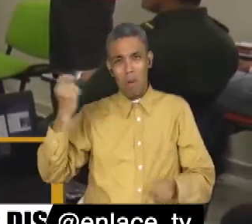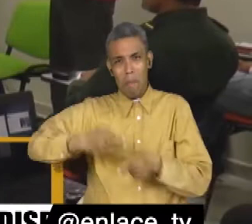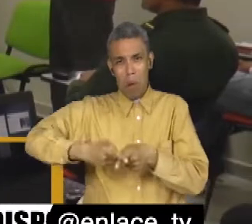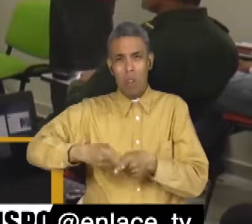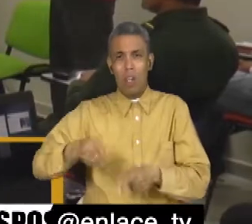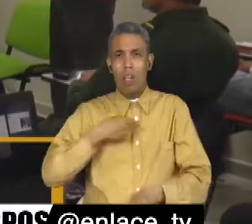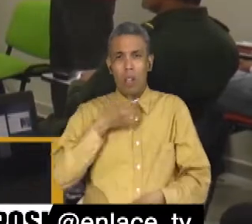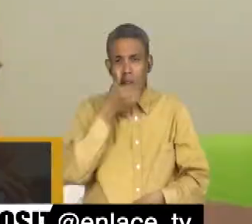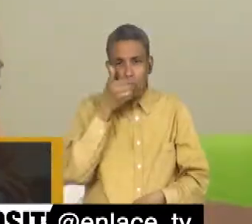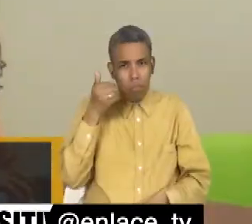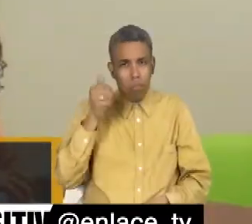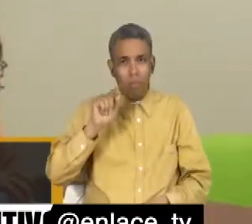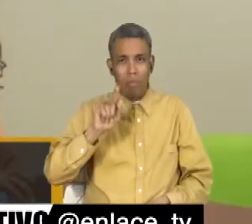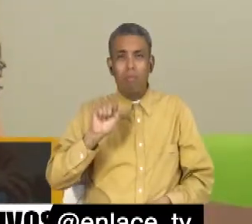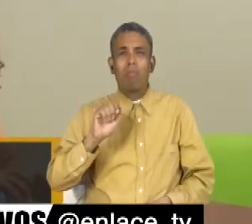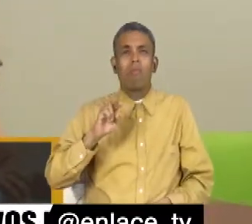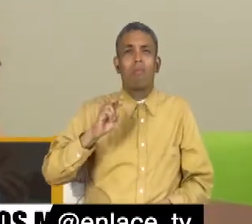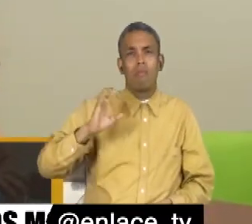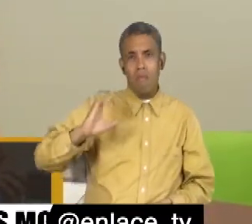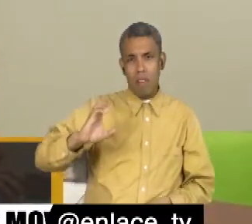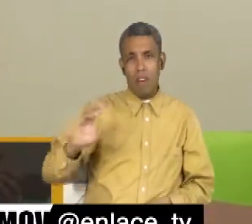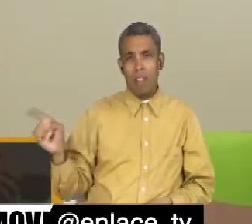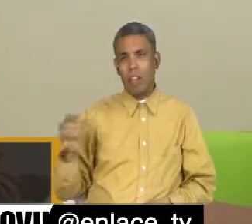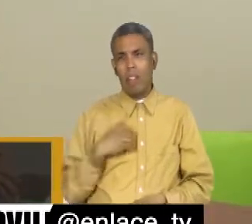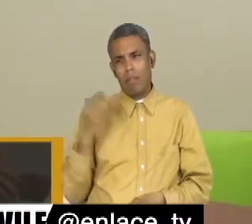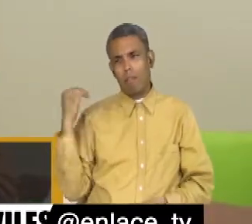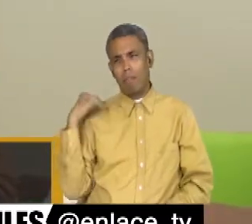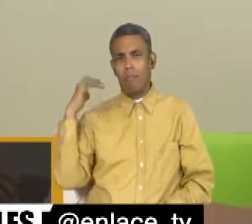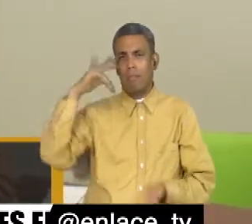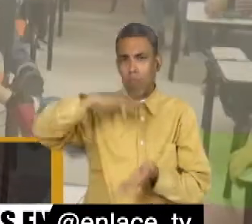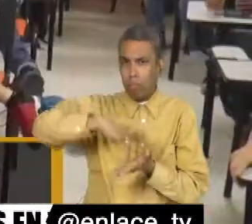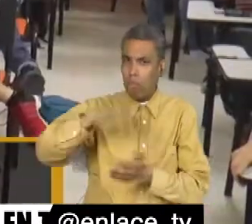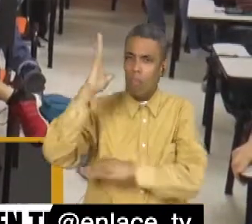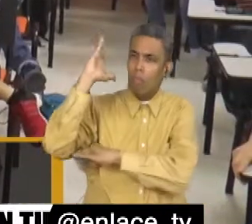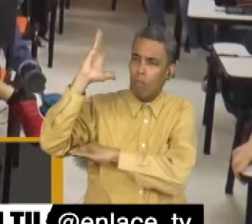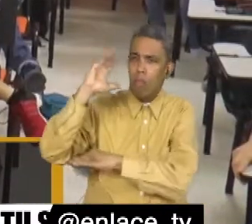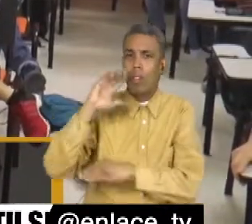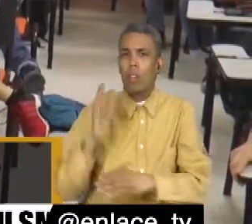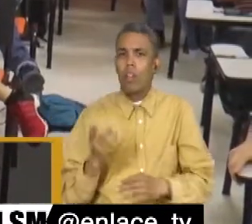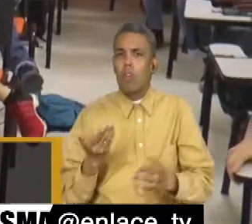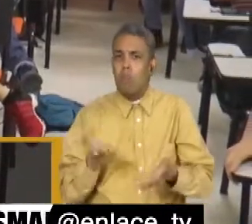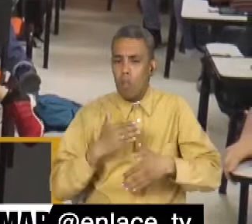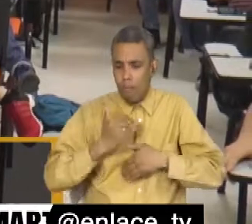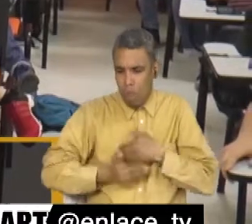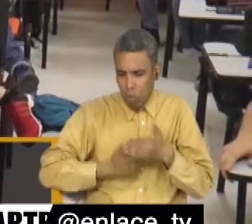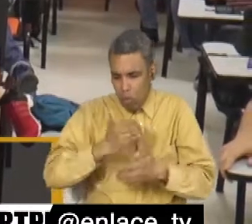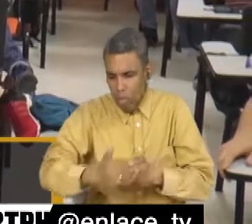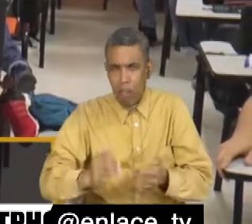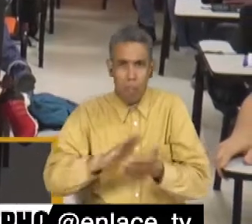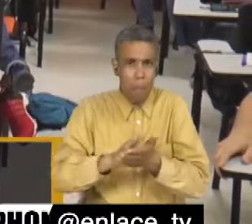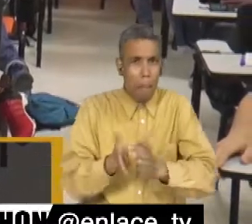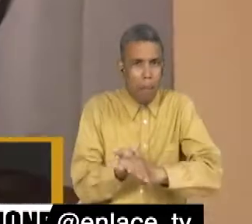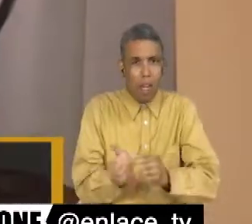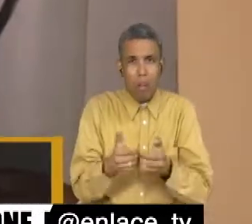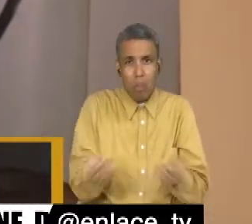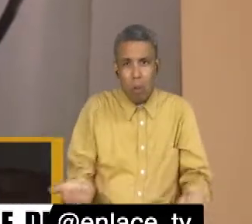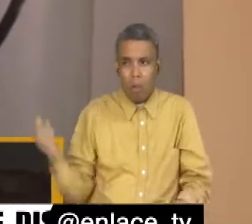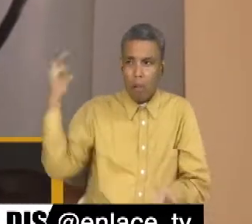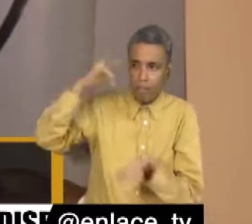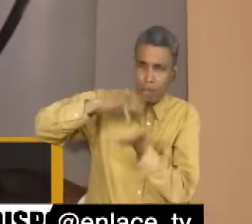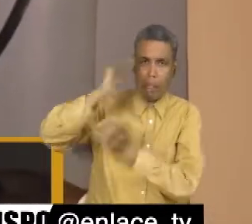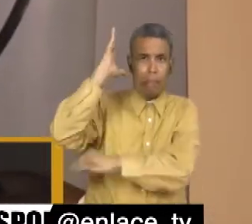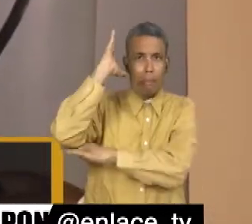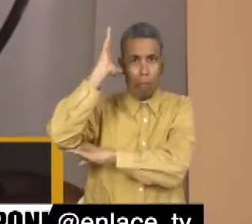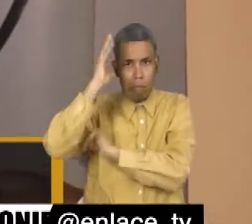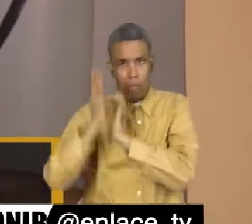conversatorio sobre la experiencia sandinista de reinserción y desarme. Con él habló Enlace Noticias sobre el avance del proceso de paz. Estamos por aquí